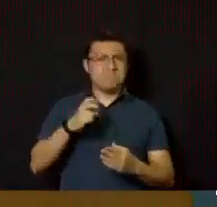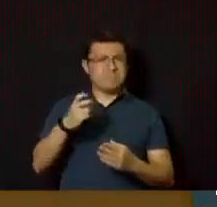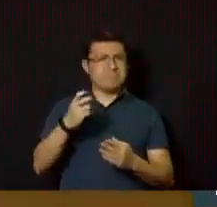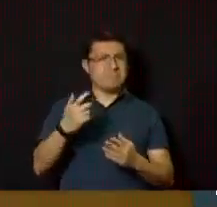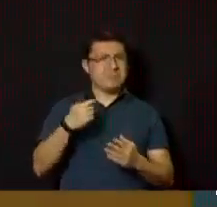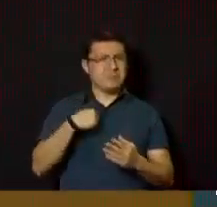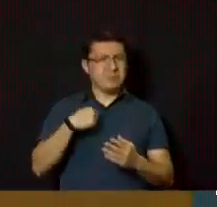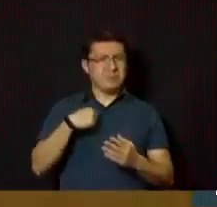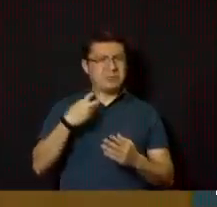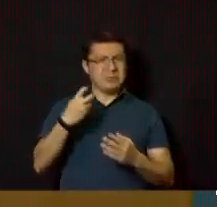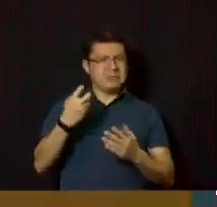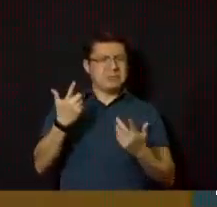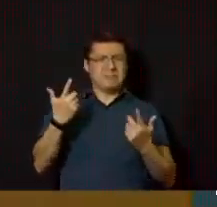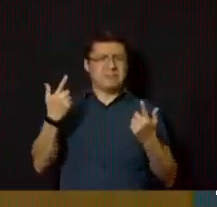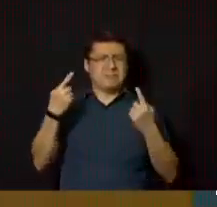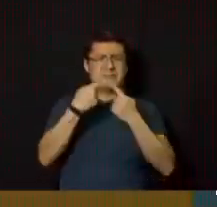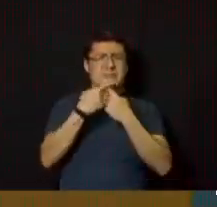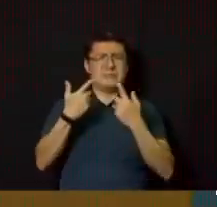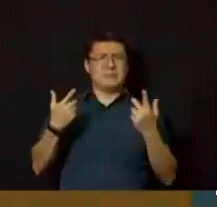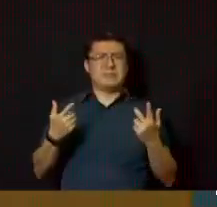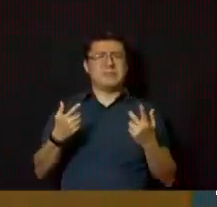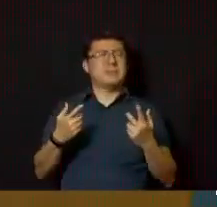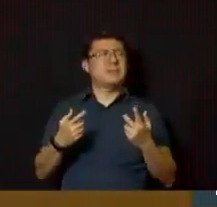me ha chocado eso.